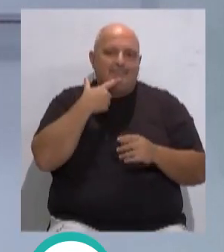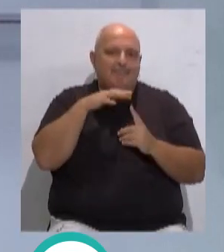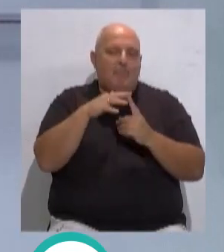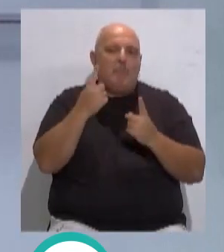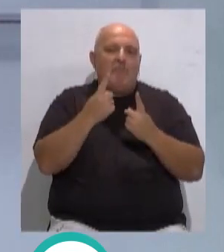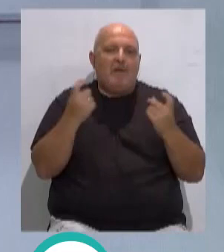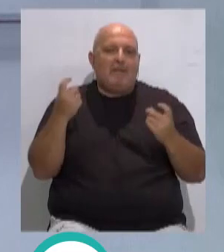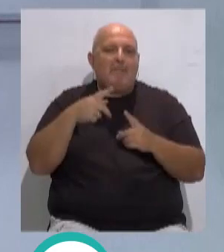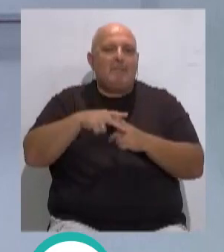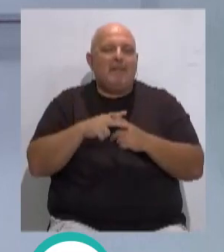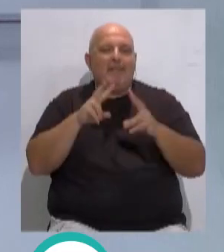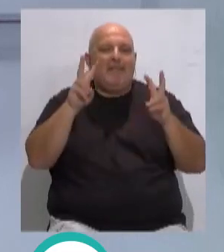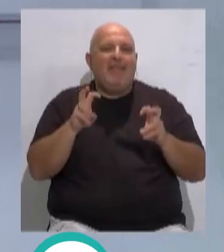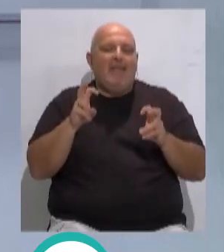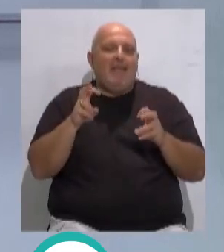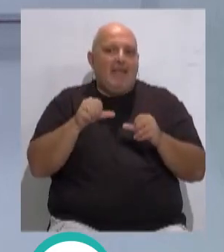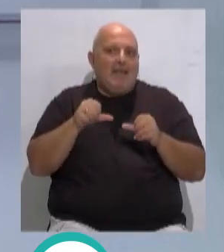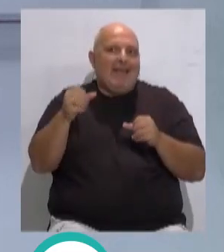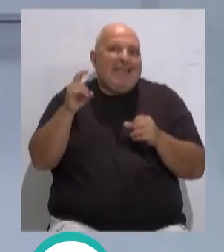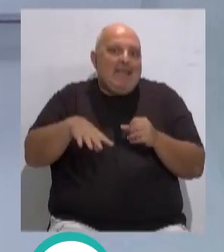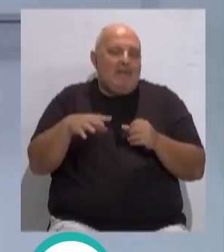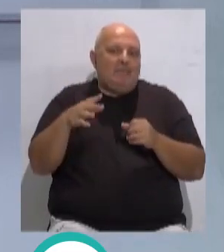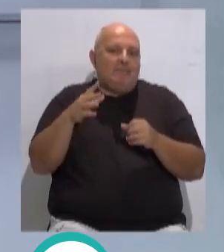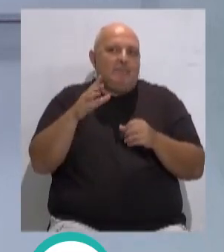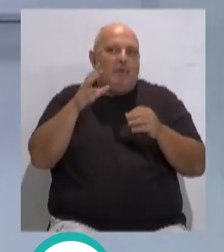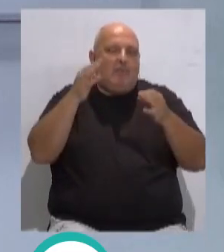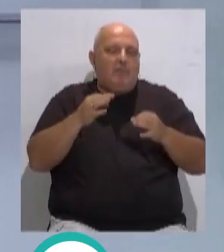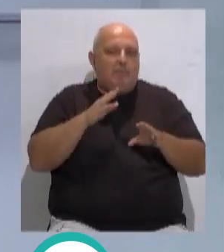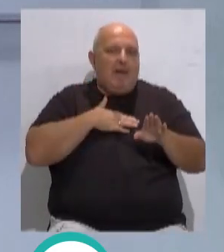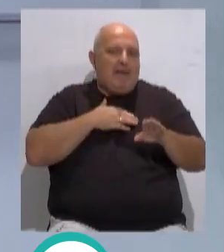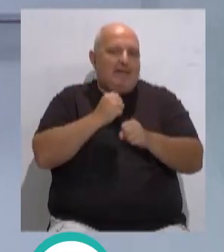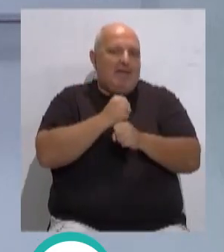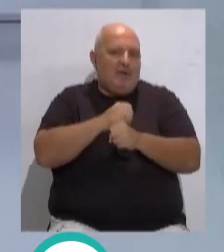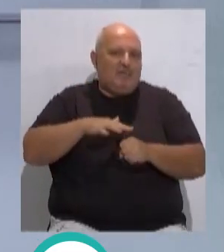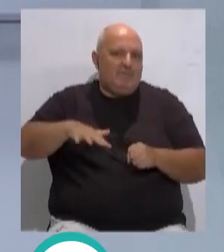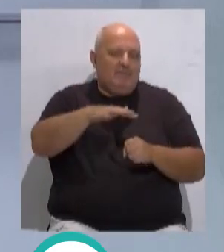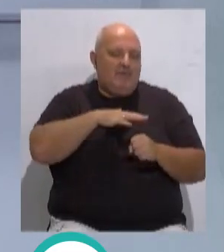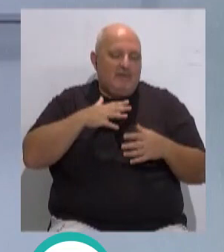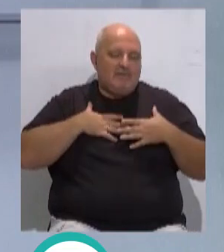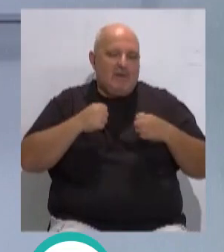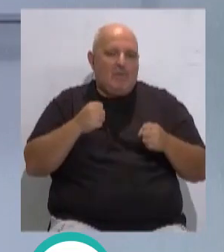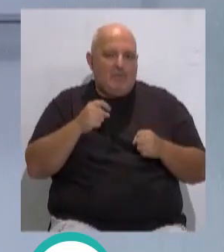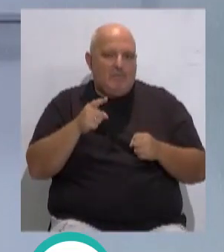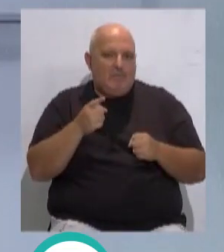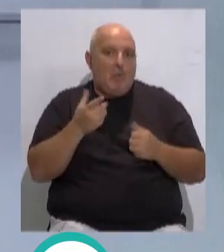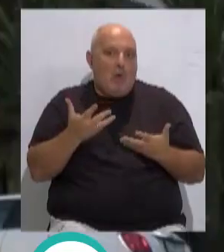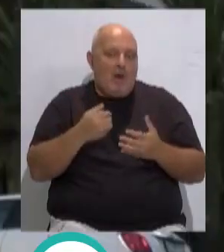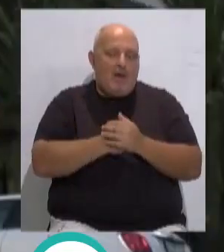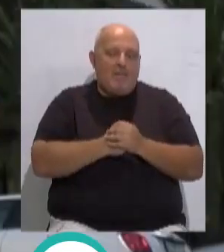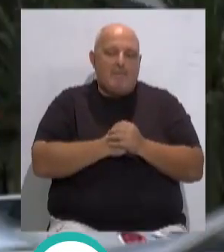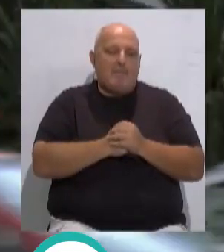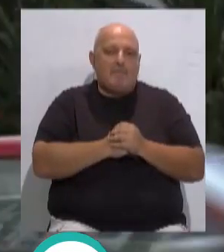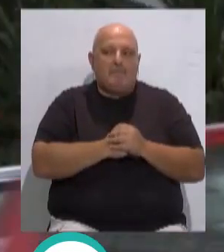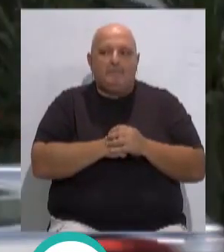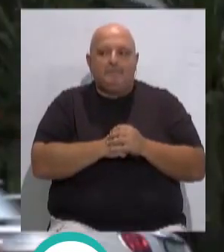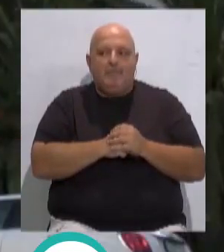previstos, faltando los mecanismos necesarios para atraer y fidelizar a los trabajadores de la sanidad pública.